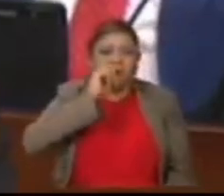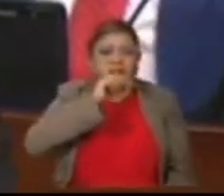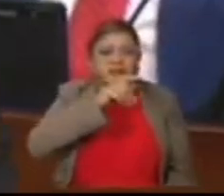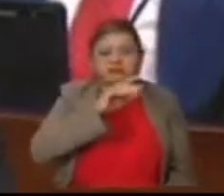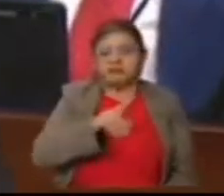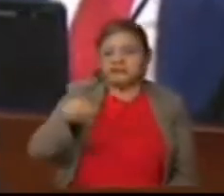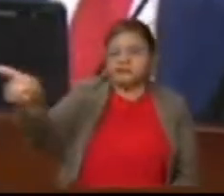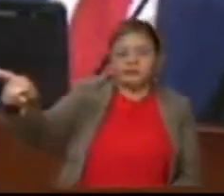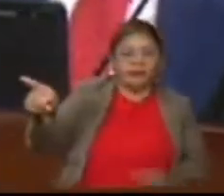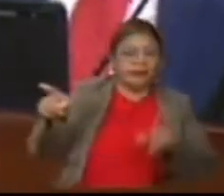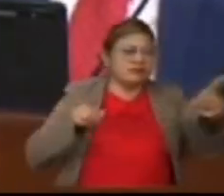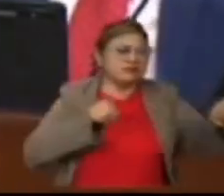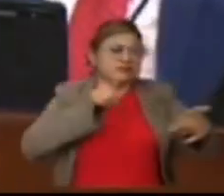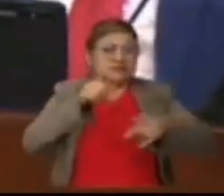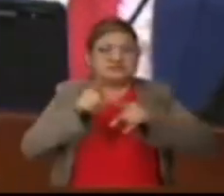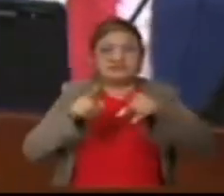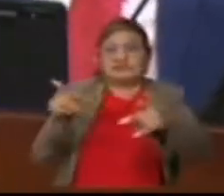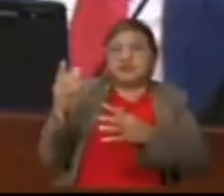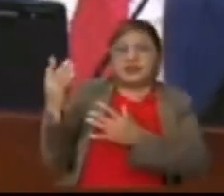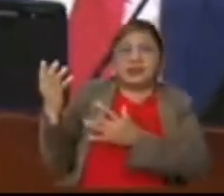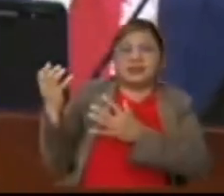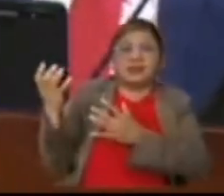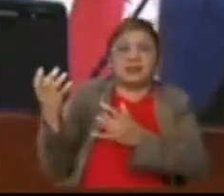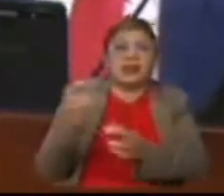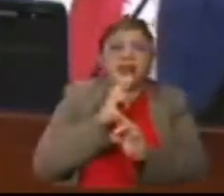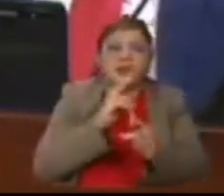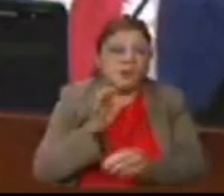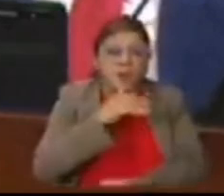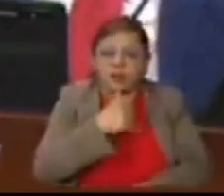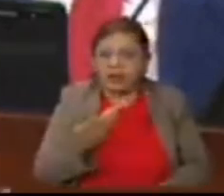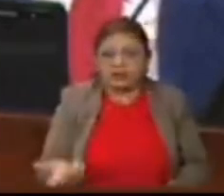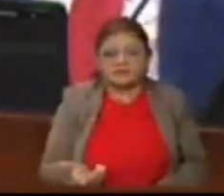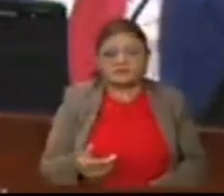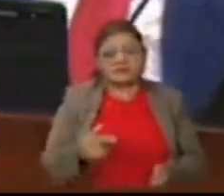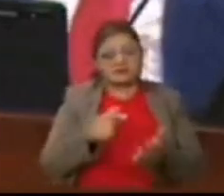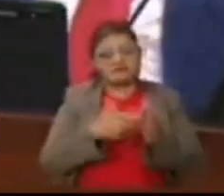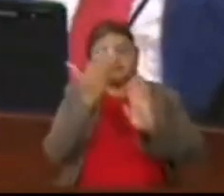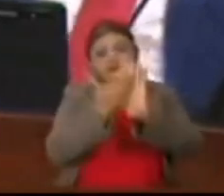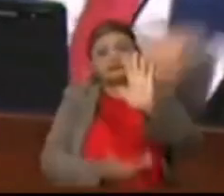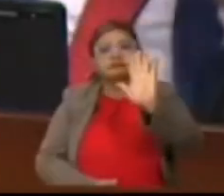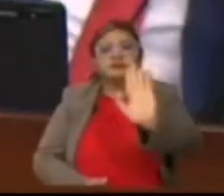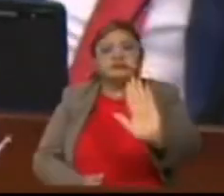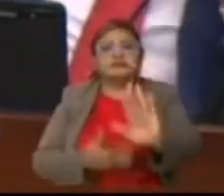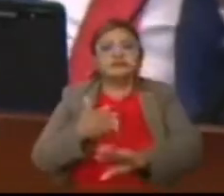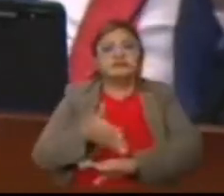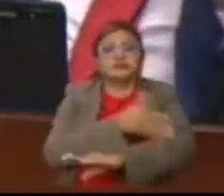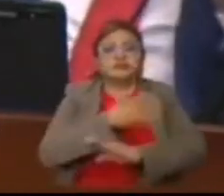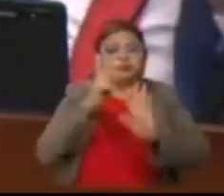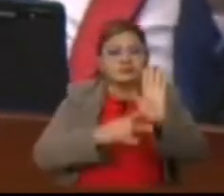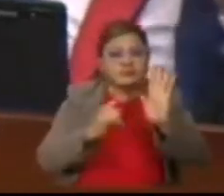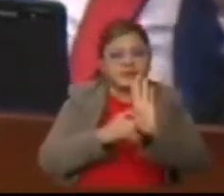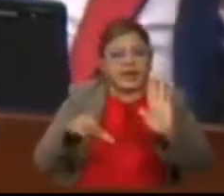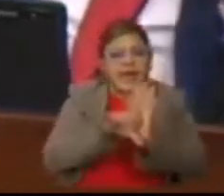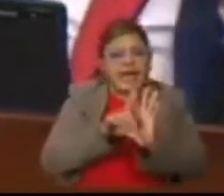otras autoridades. Con este anteproyecto de ley buscamos que el IDAN pueda garantizar a